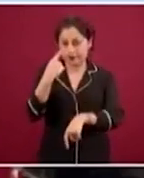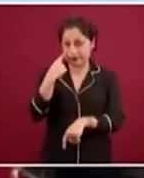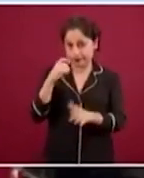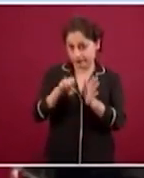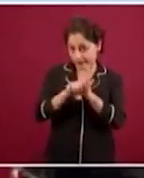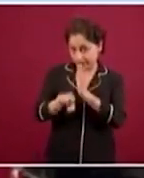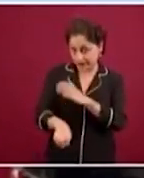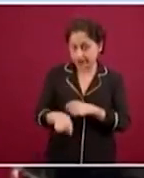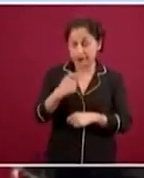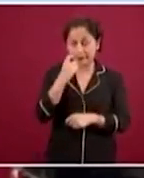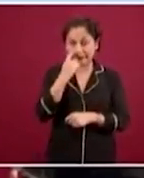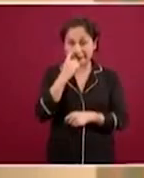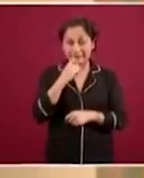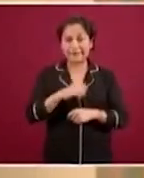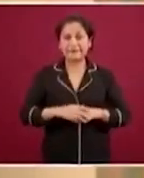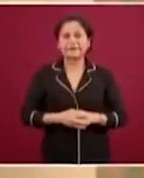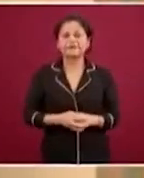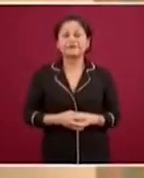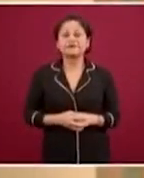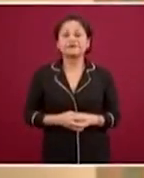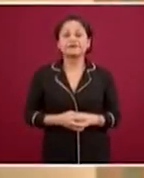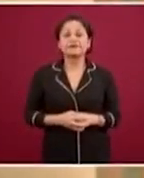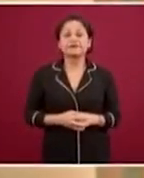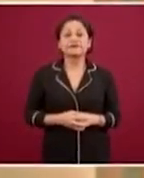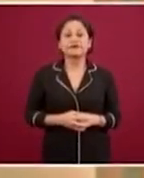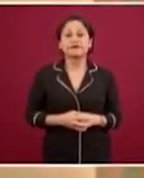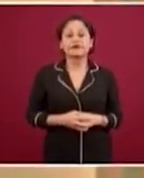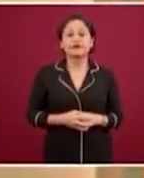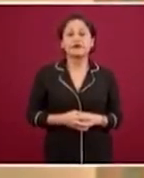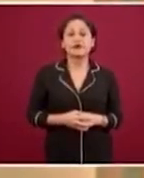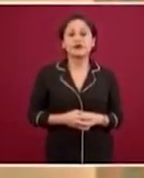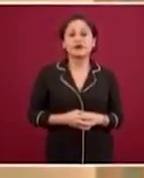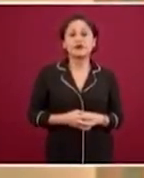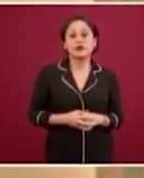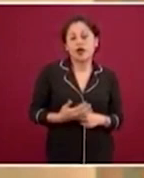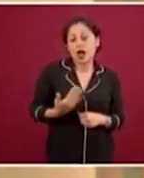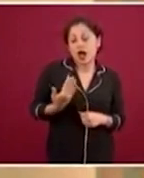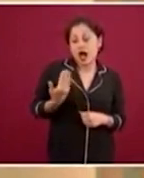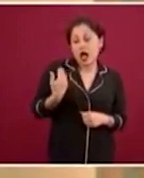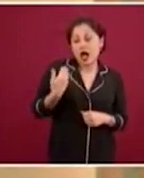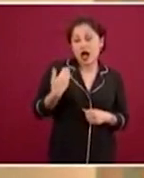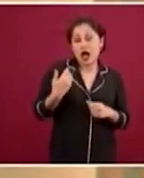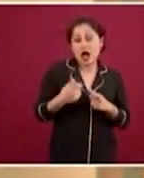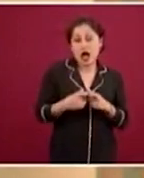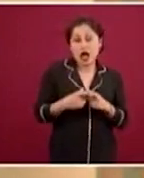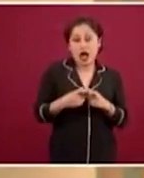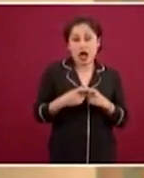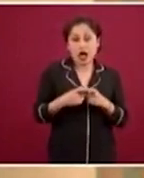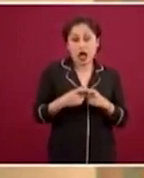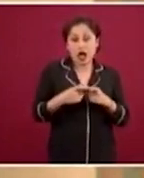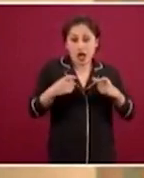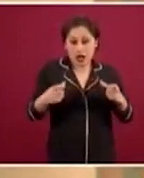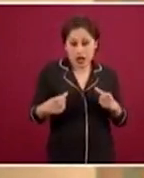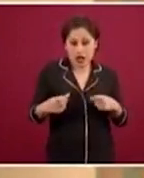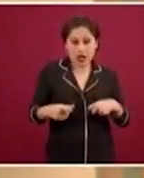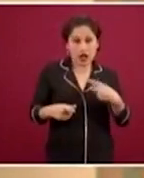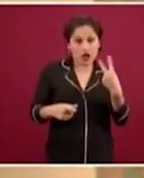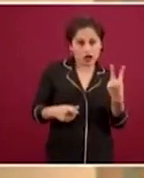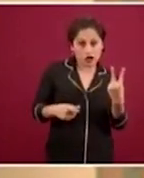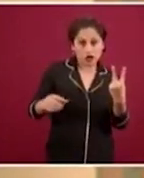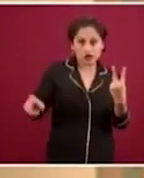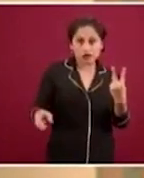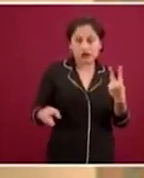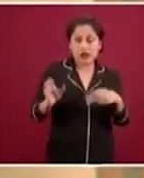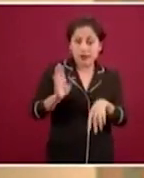cuando tuvimos un aumento de 2 a 3 casos por día que se